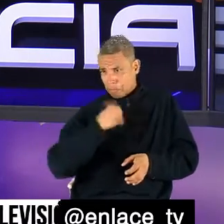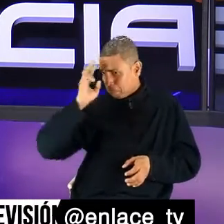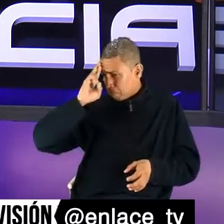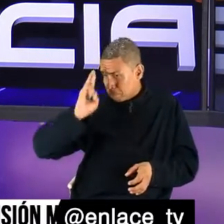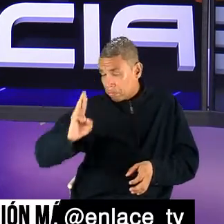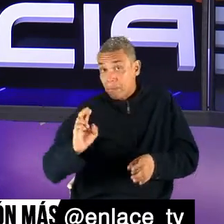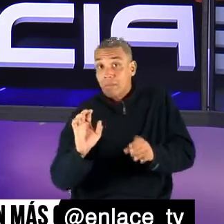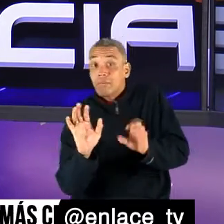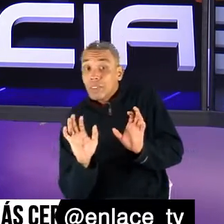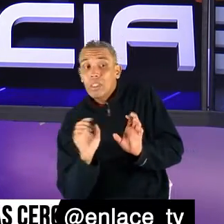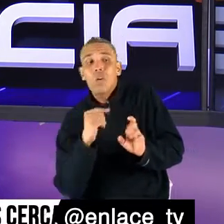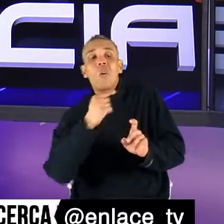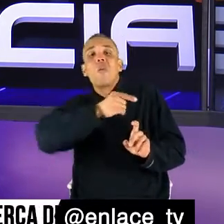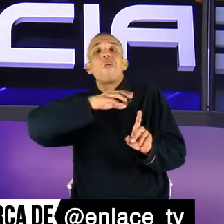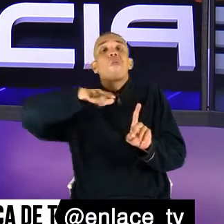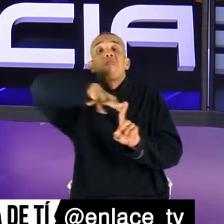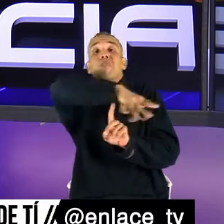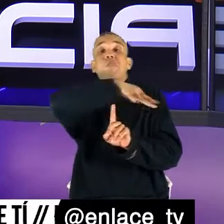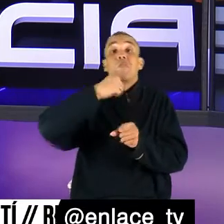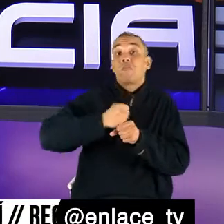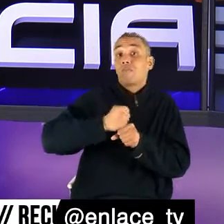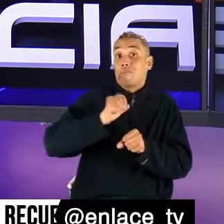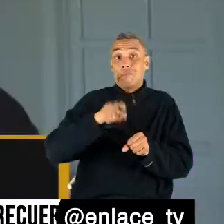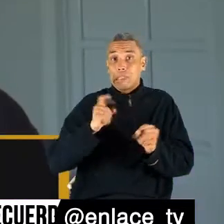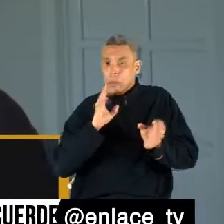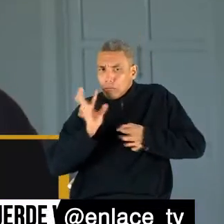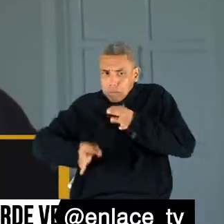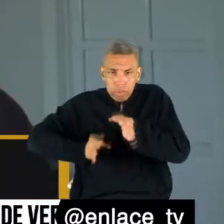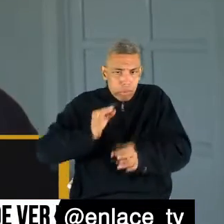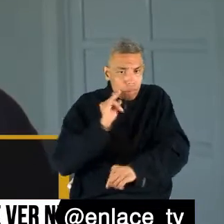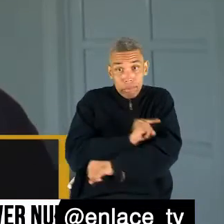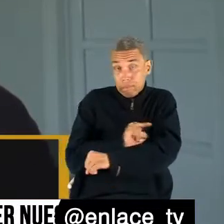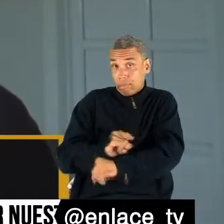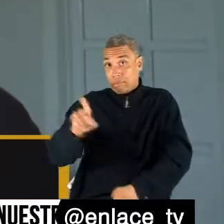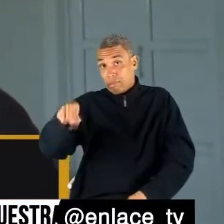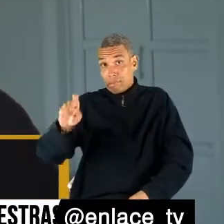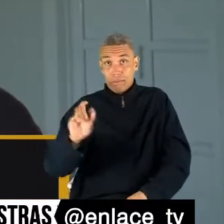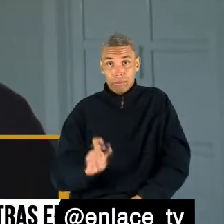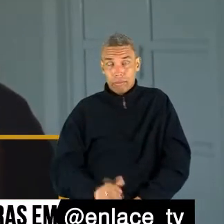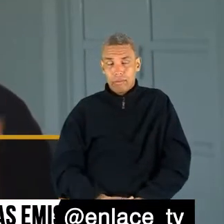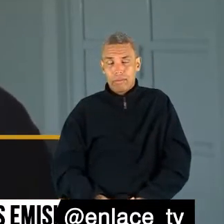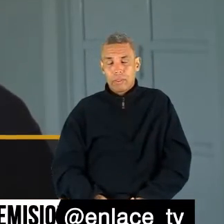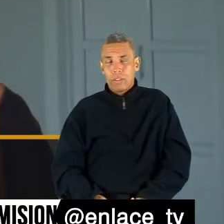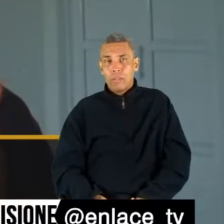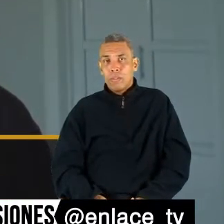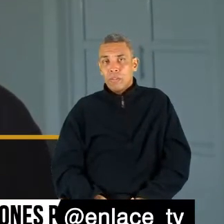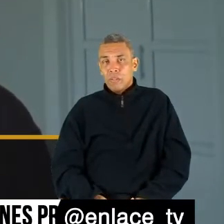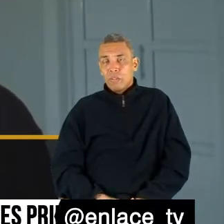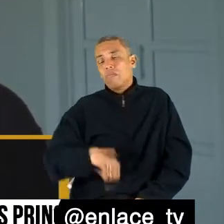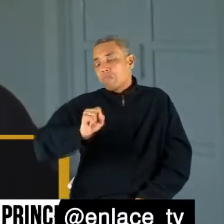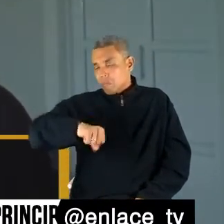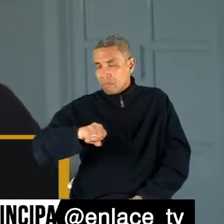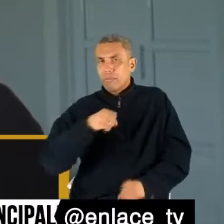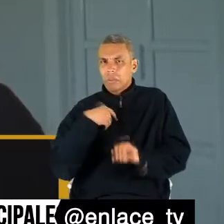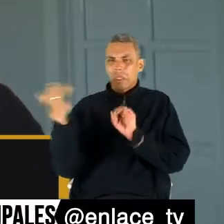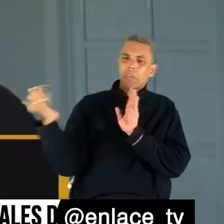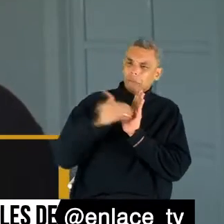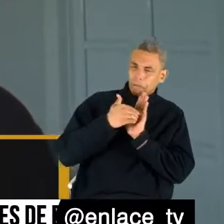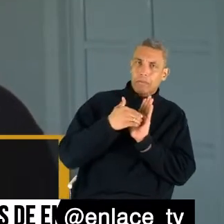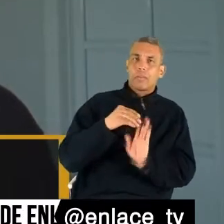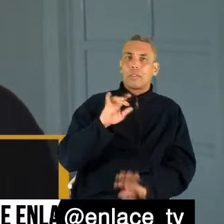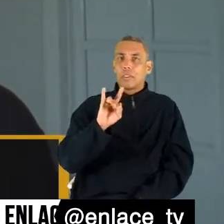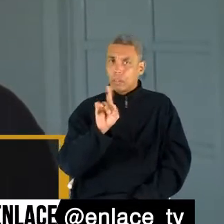los trabajadores en sus instalaciones. Y por supuesto que consideramos que es una agresión contra la dirección del sindicato y que